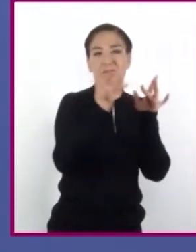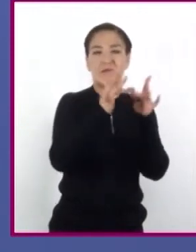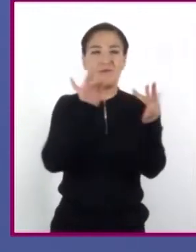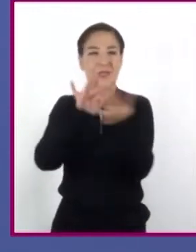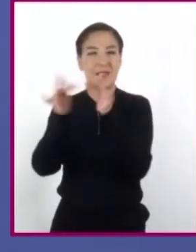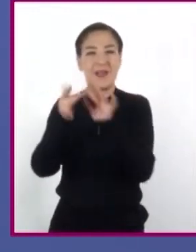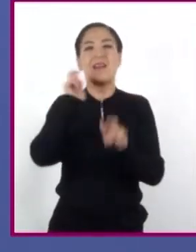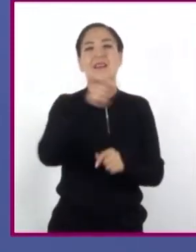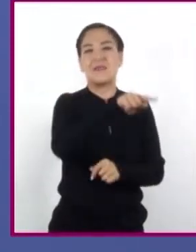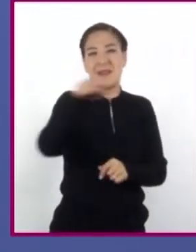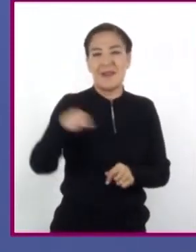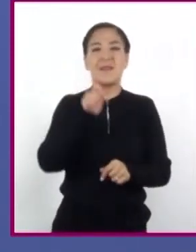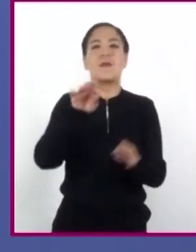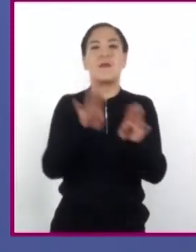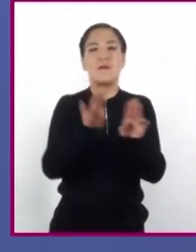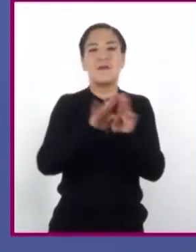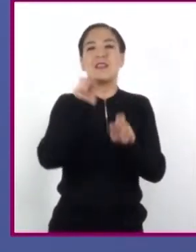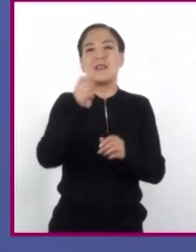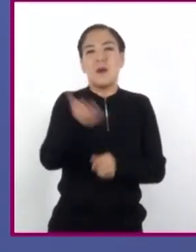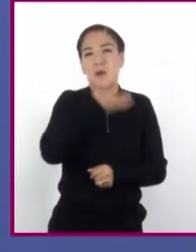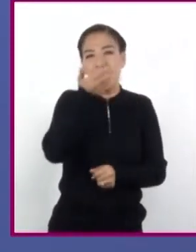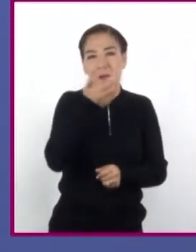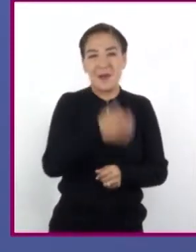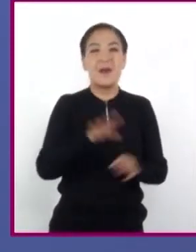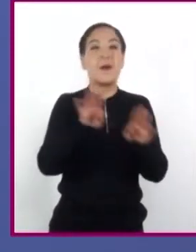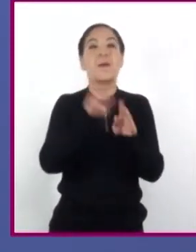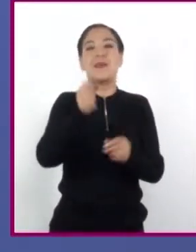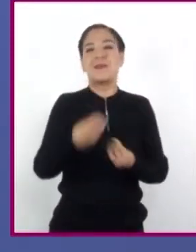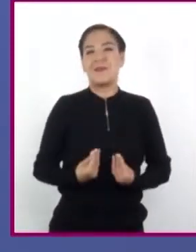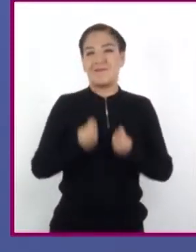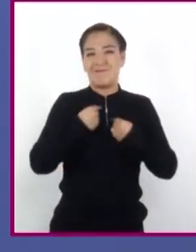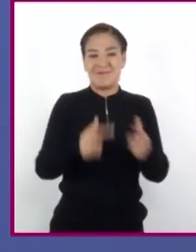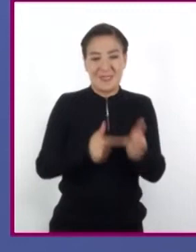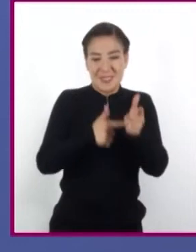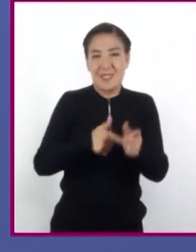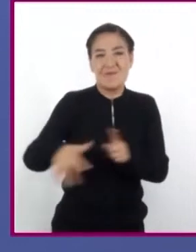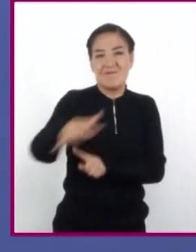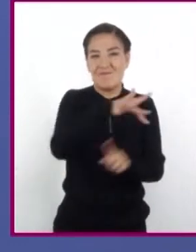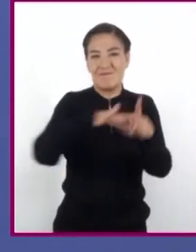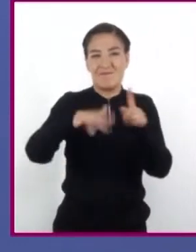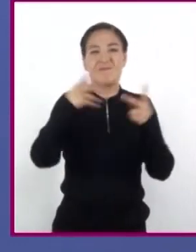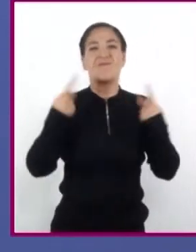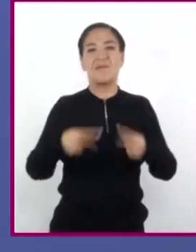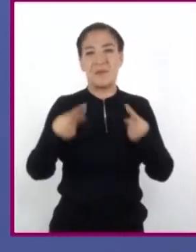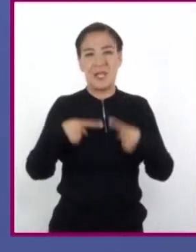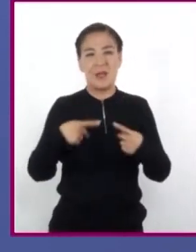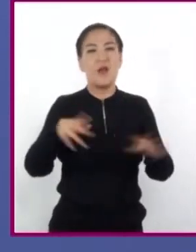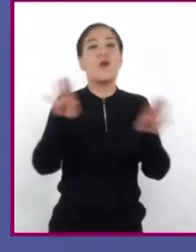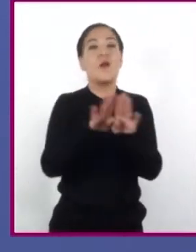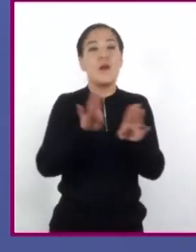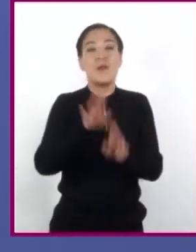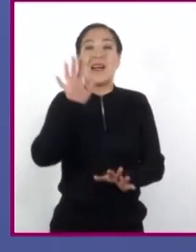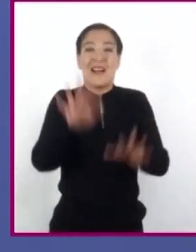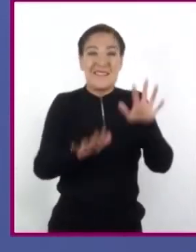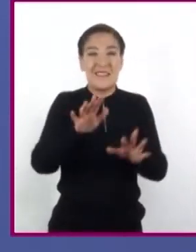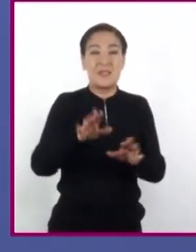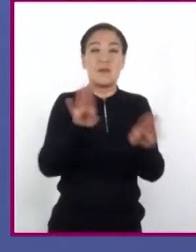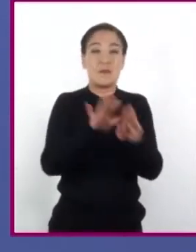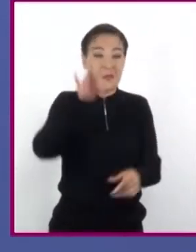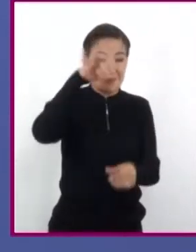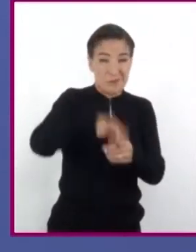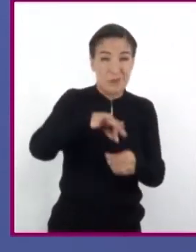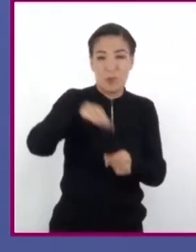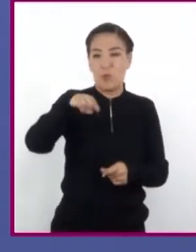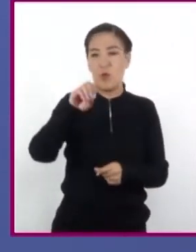los fieles. Vivían en el siglo, es decir, entre la gente. Cabe precisar que no realizaban los votos